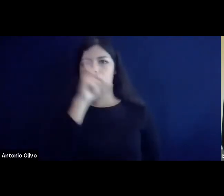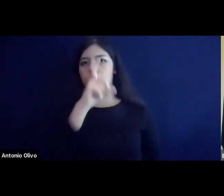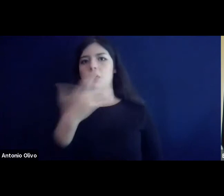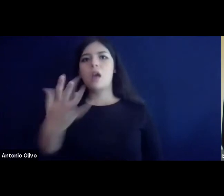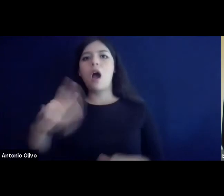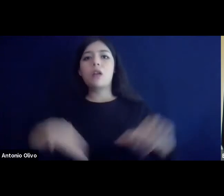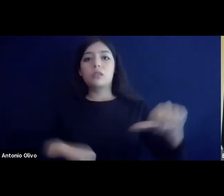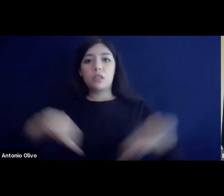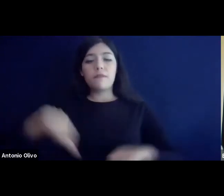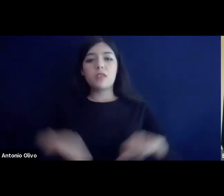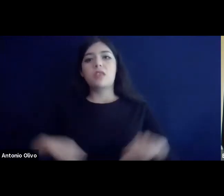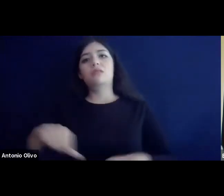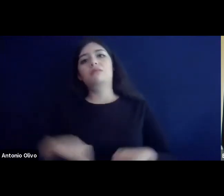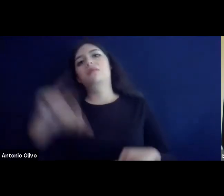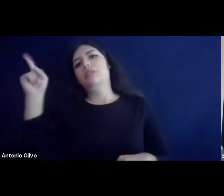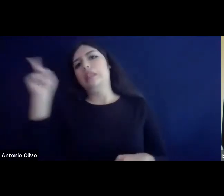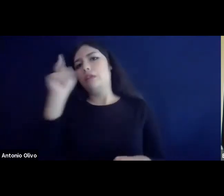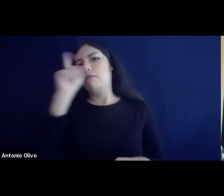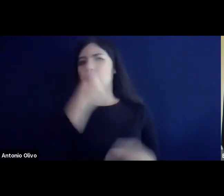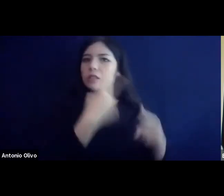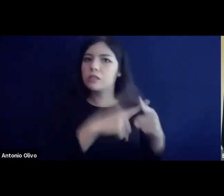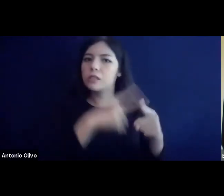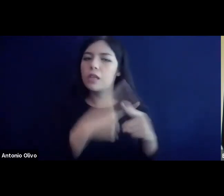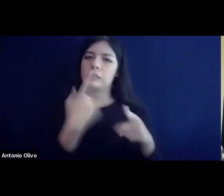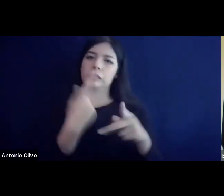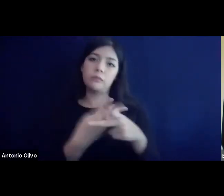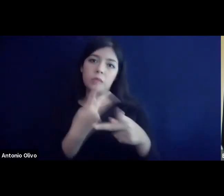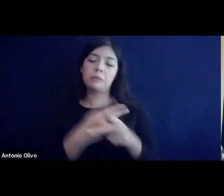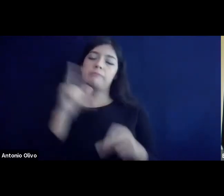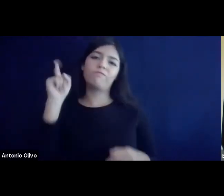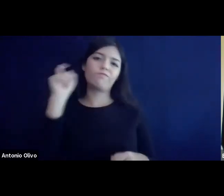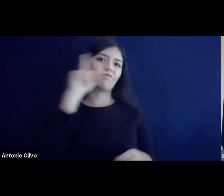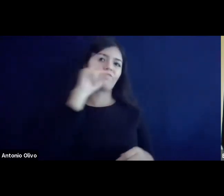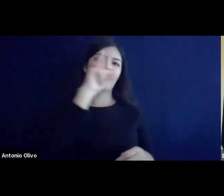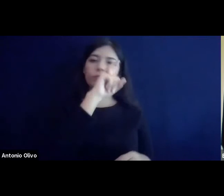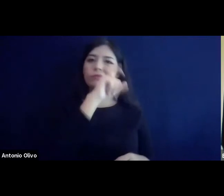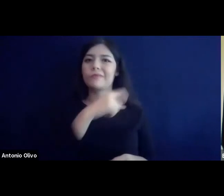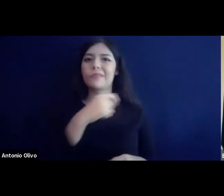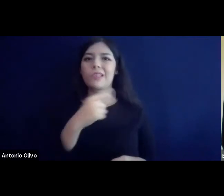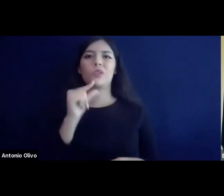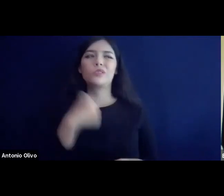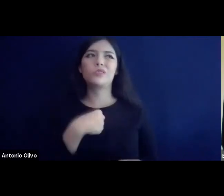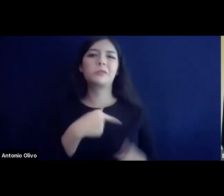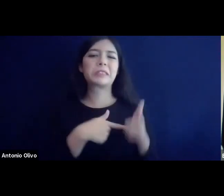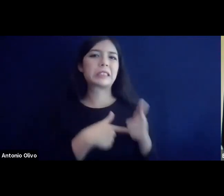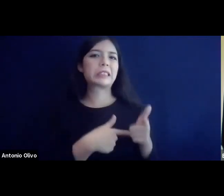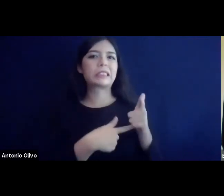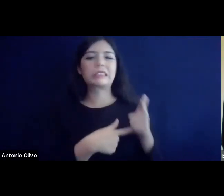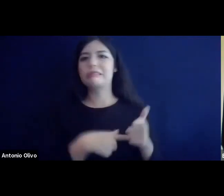no podía continuar con la prepa y además de que el diseño no era tan